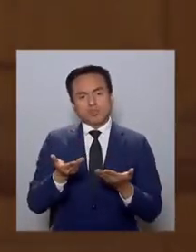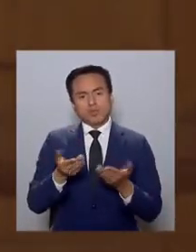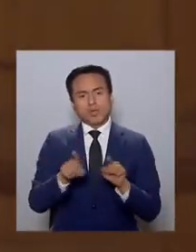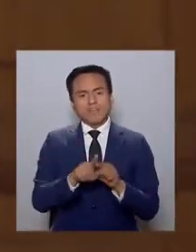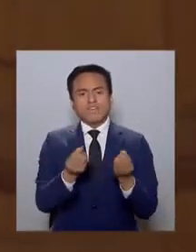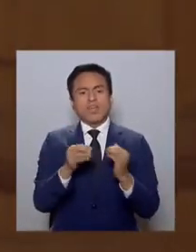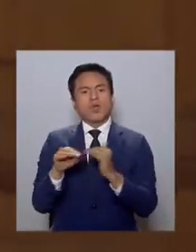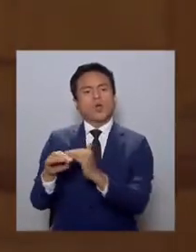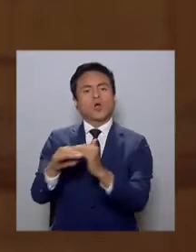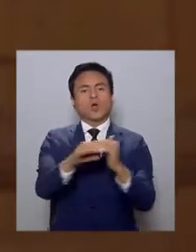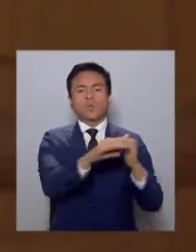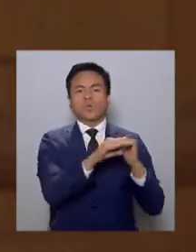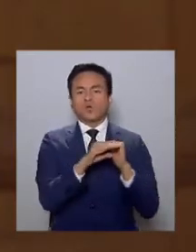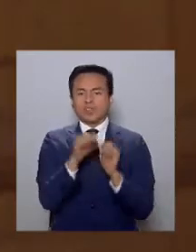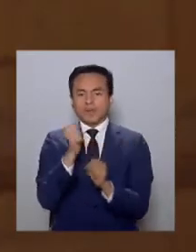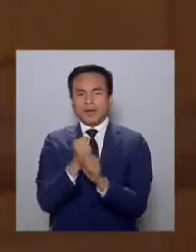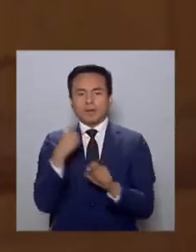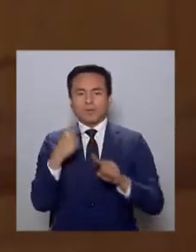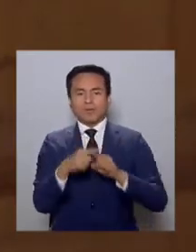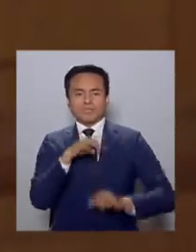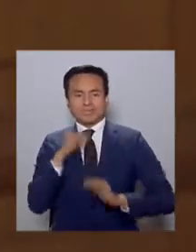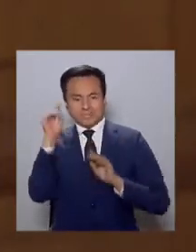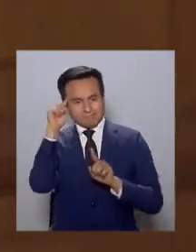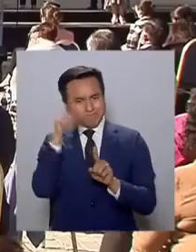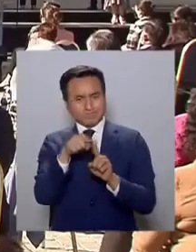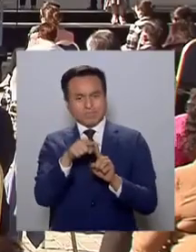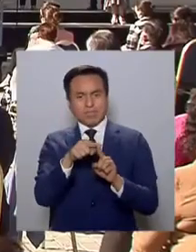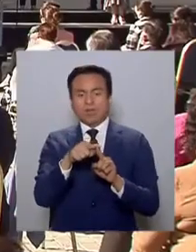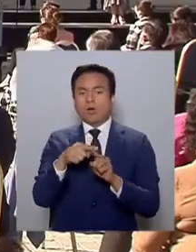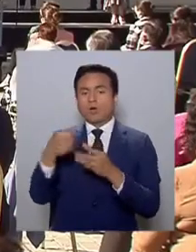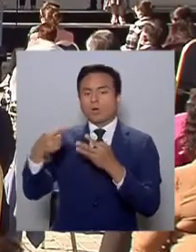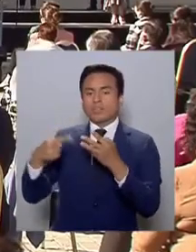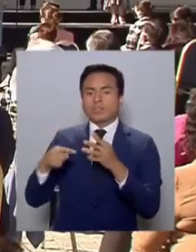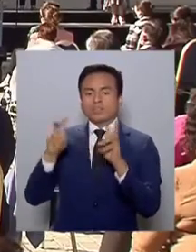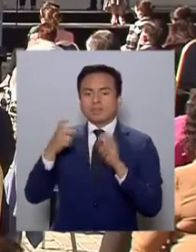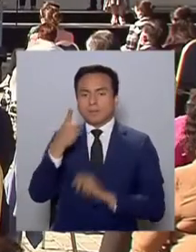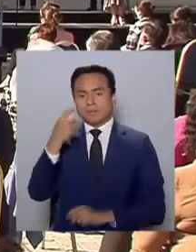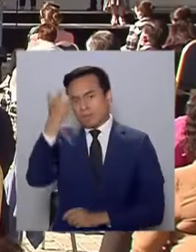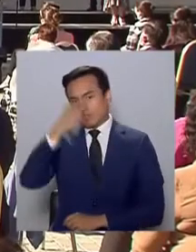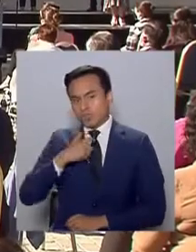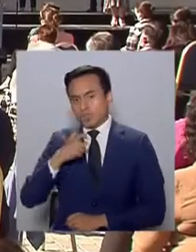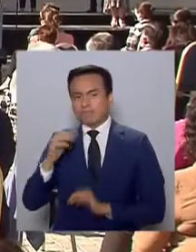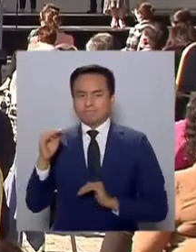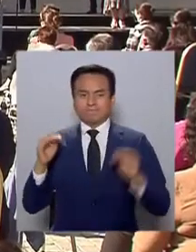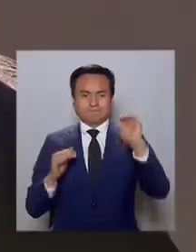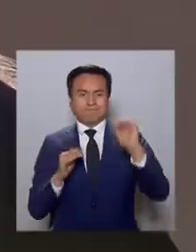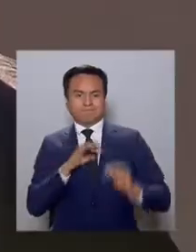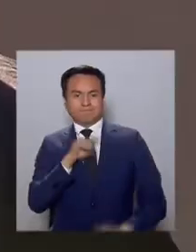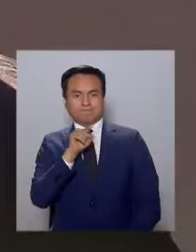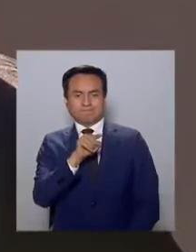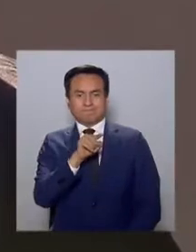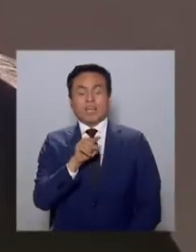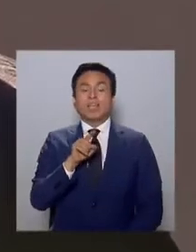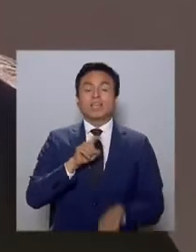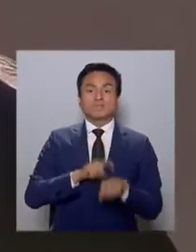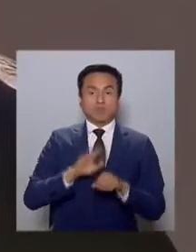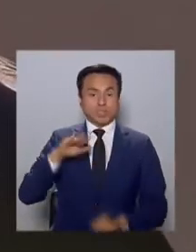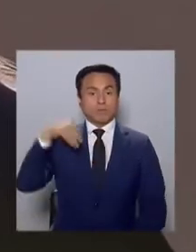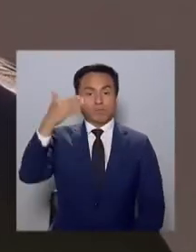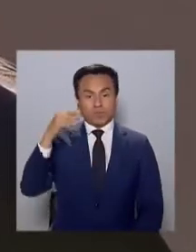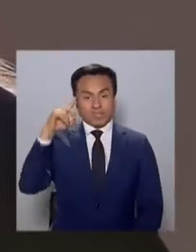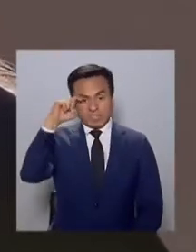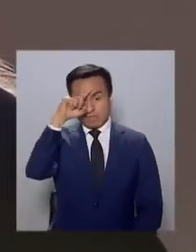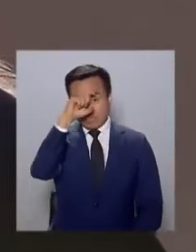el bien común, el trabajar por Chile, por sobre cualquier consideración personal. Van a venir momentos